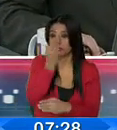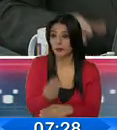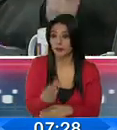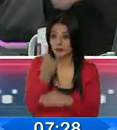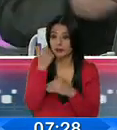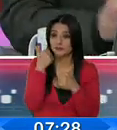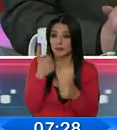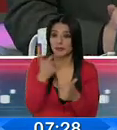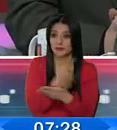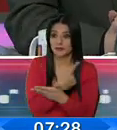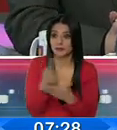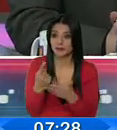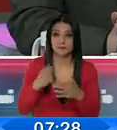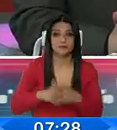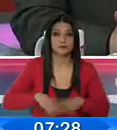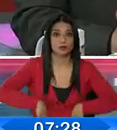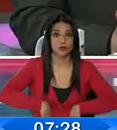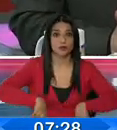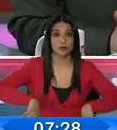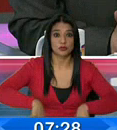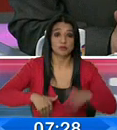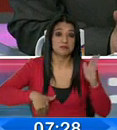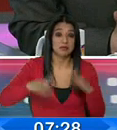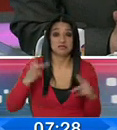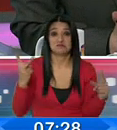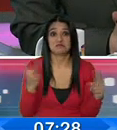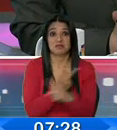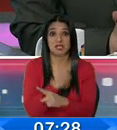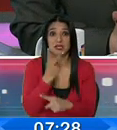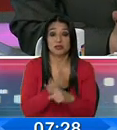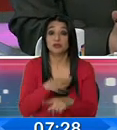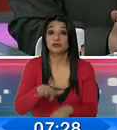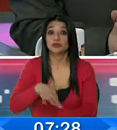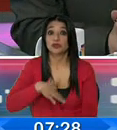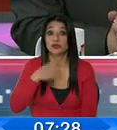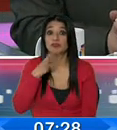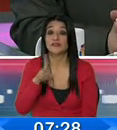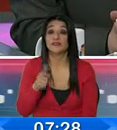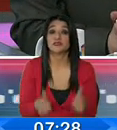semana. ¿La corrupción es más peligrosa que el mismo COVID-19? Señor Contralor, ¿cómo está?